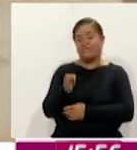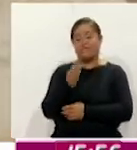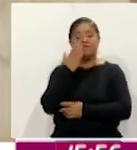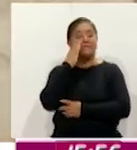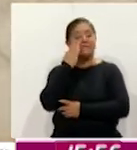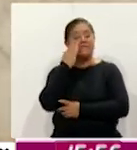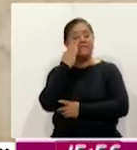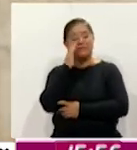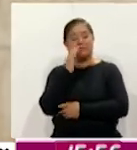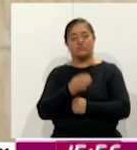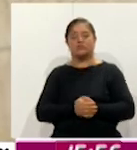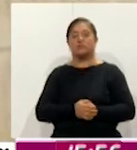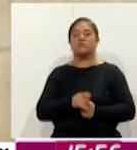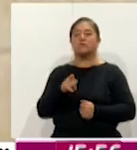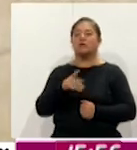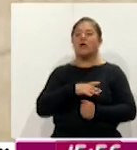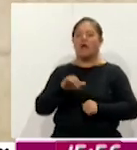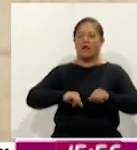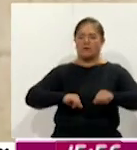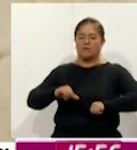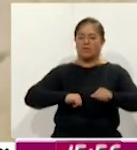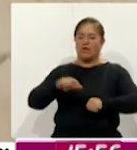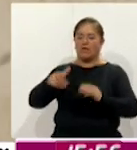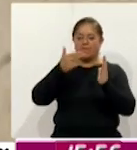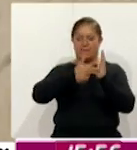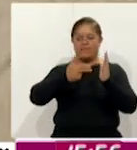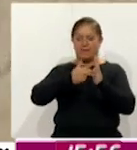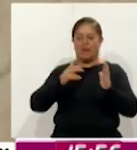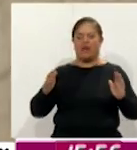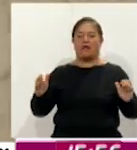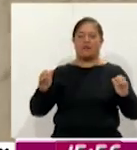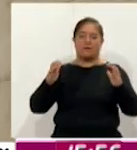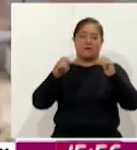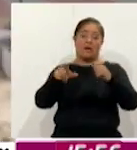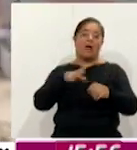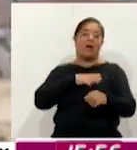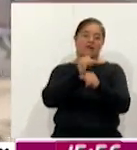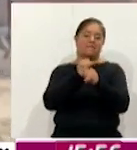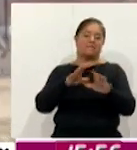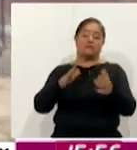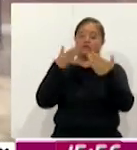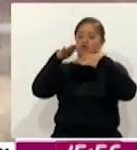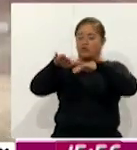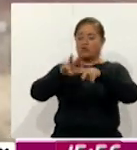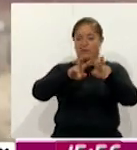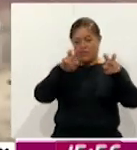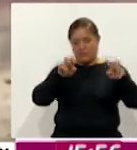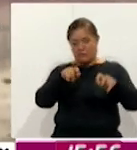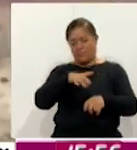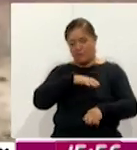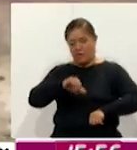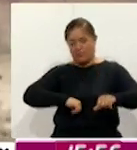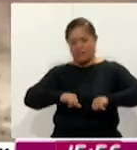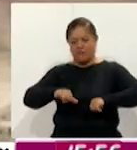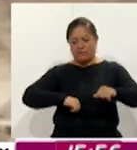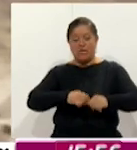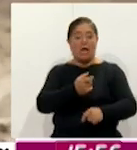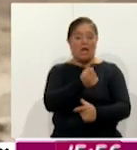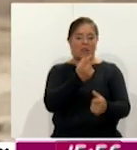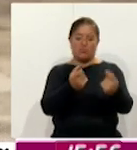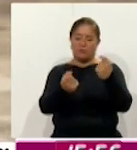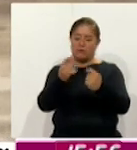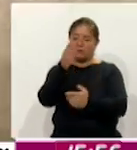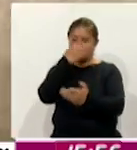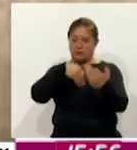bueno, son talleres arqueológicos en donde además pues dar información acerca del tema, realizamos algunas actividades lúdicas para toda la